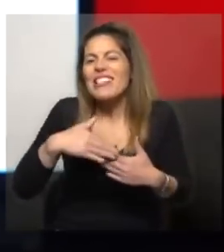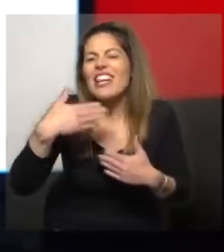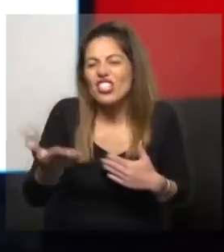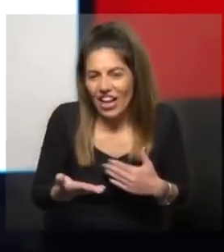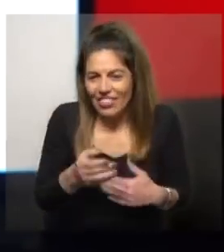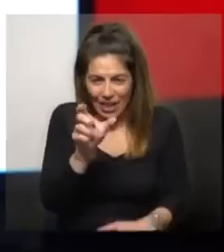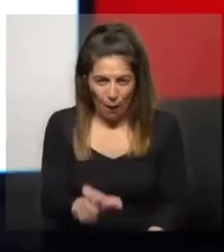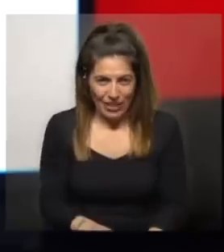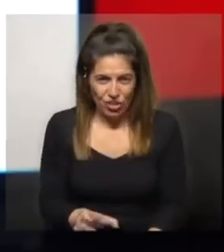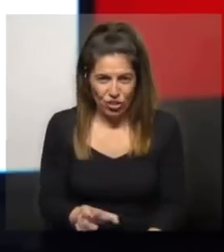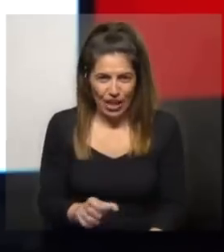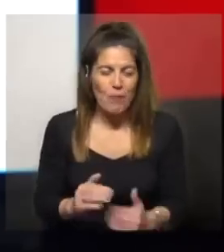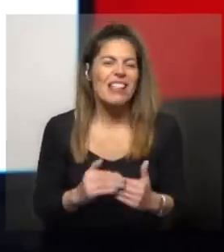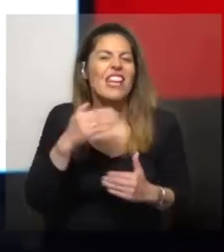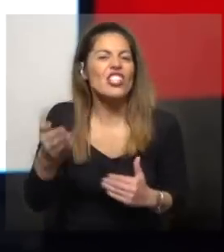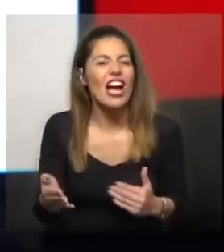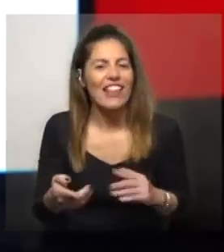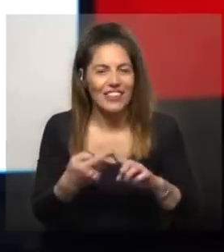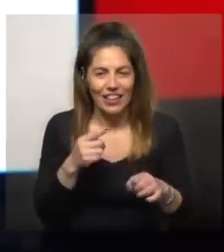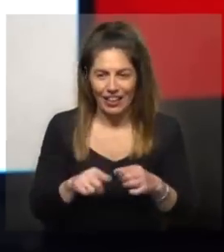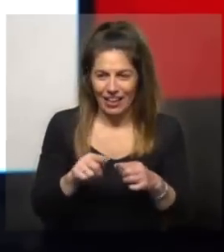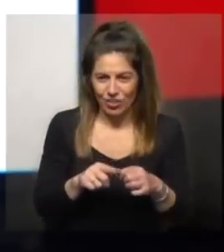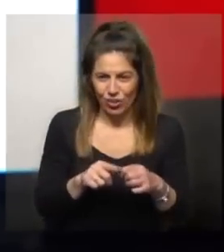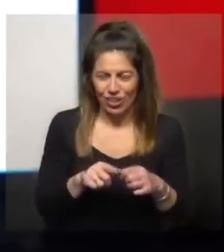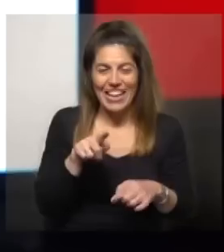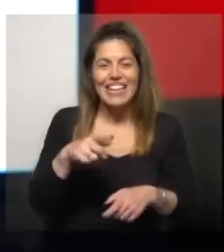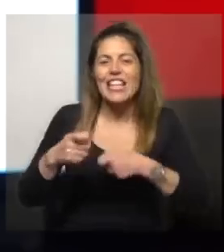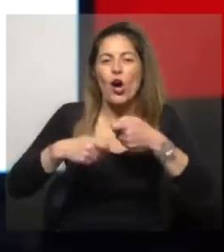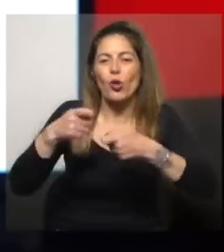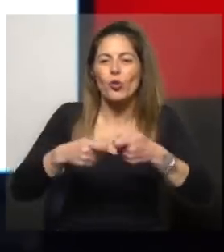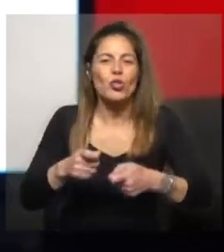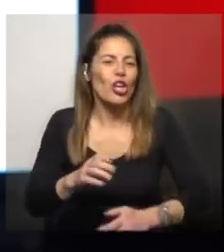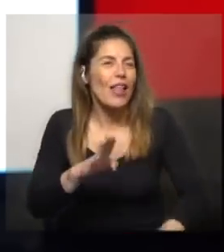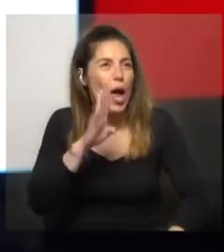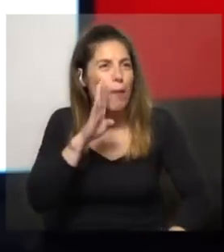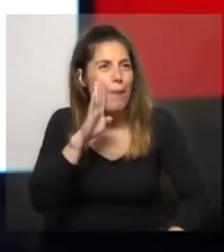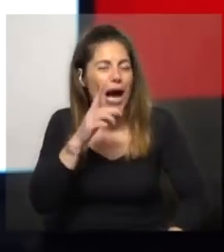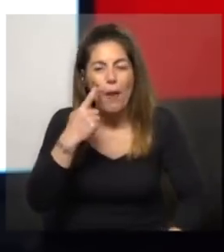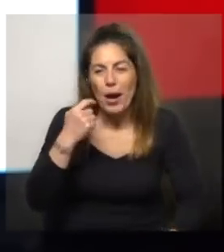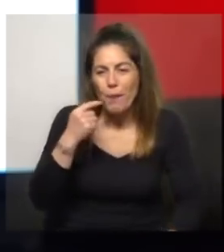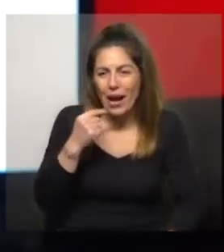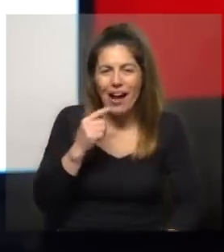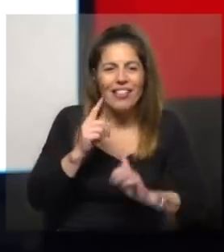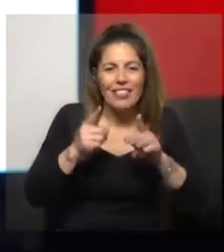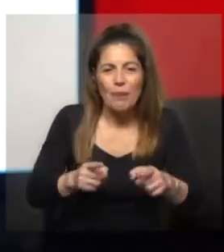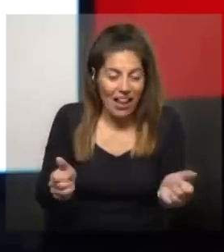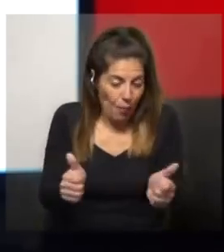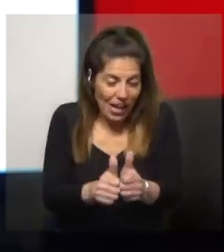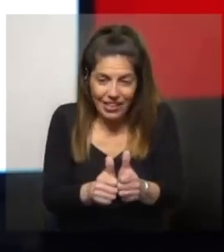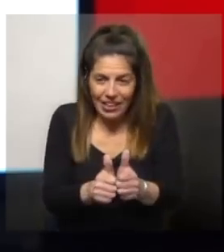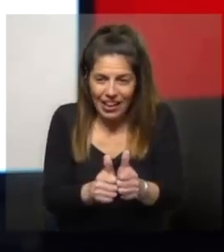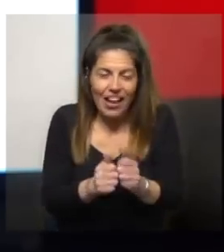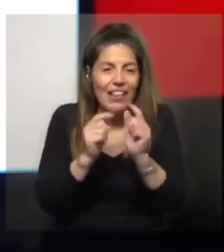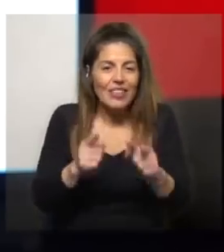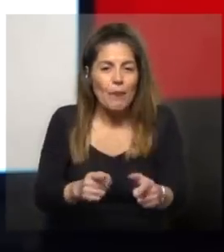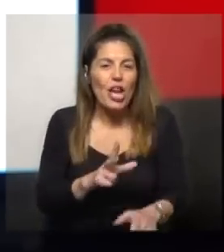el exceden al vínculo también esas construcciones de la mamá el papá o lo que fuere también la pareja también